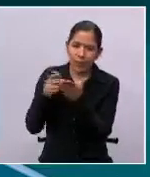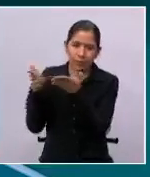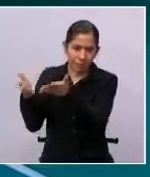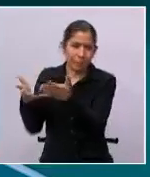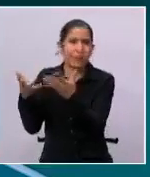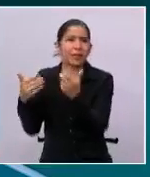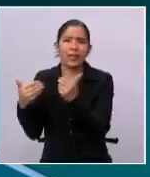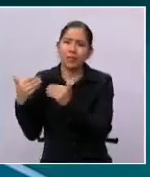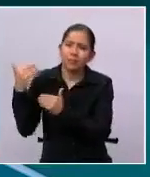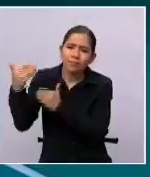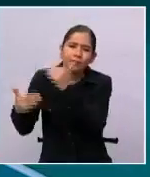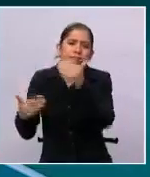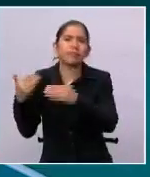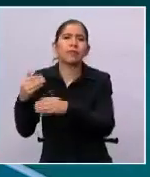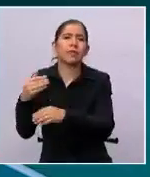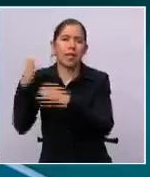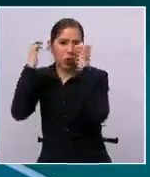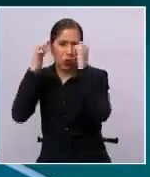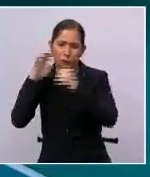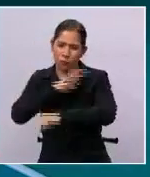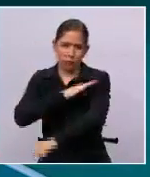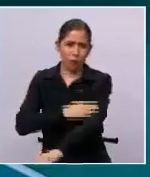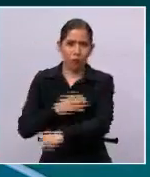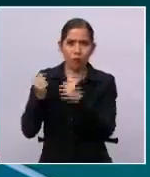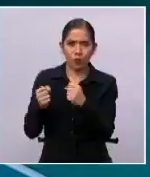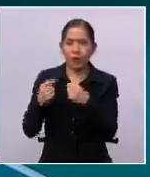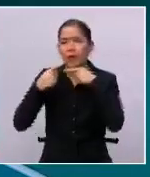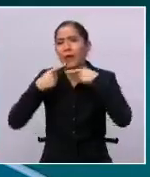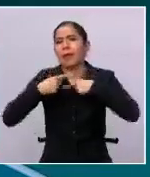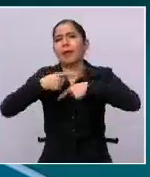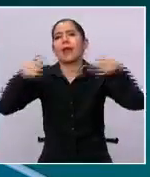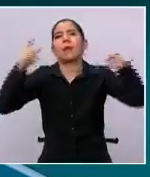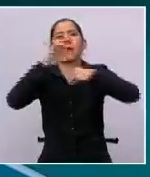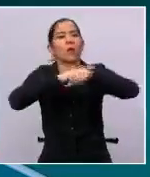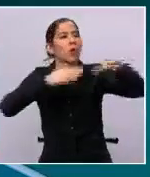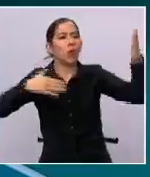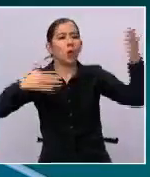proceso educativo, se realizó el lanzamiento a la convocatoria para las Olimpiadas Científicas.